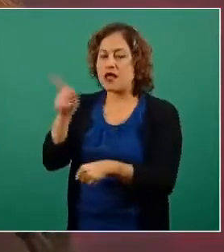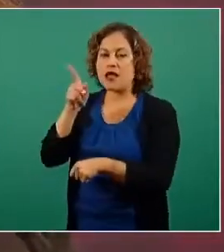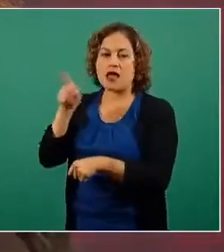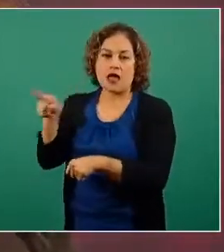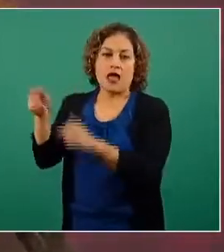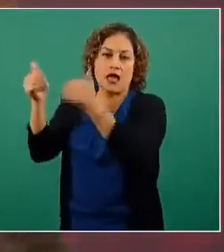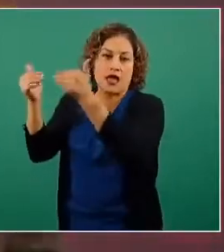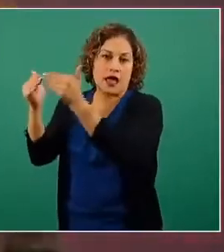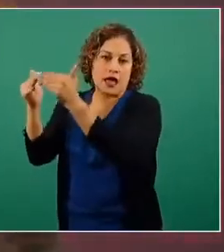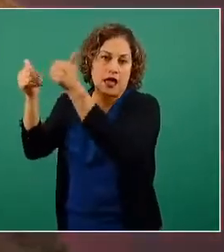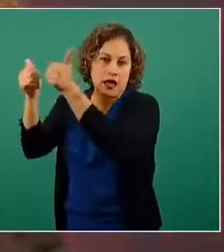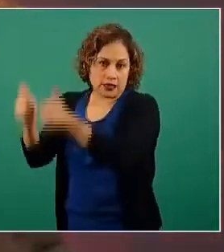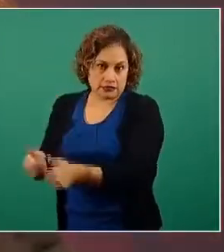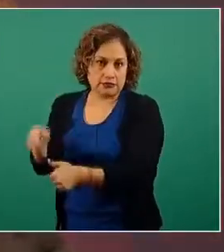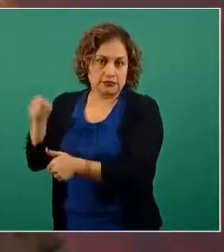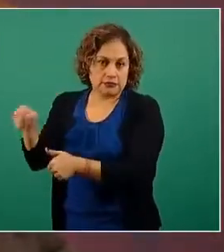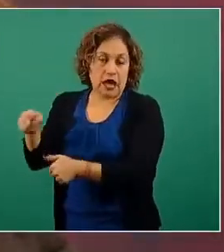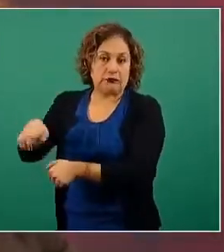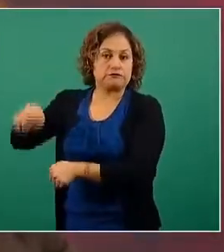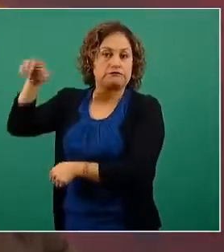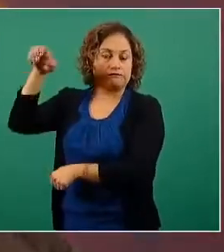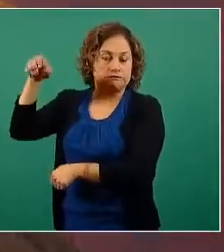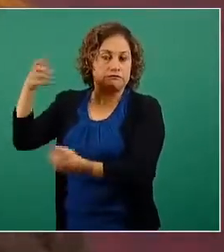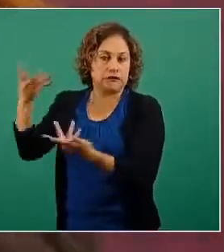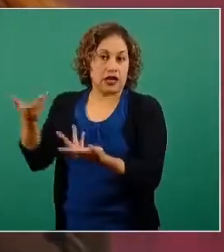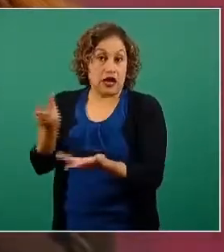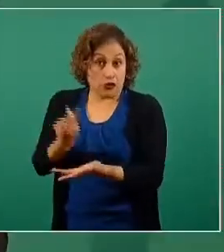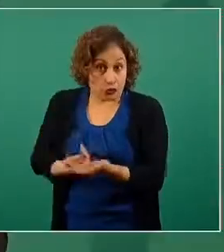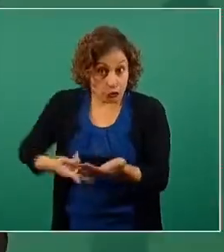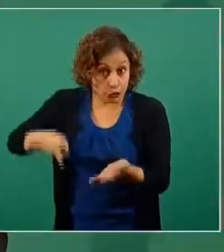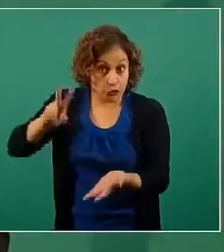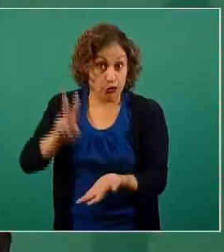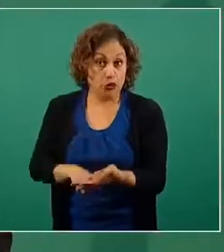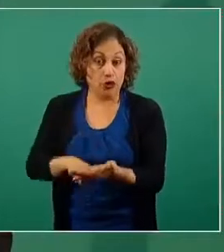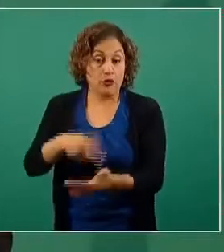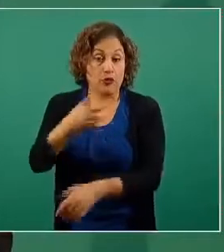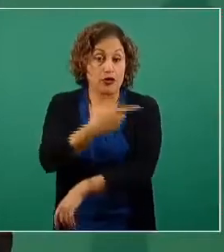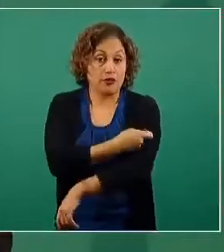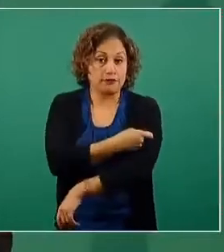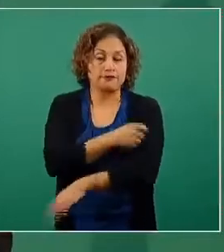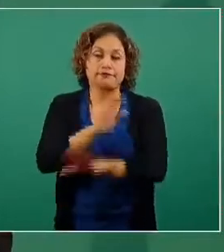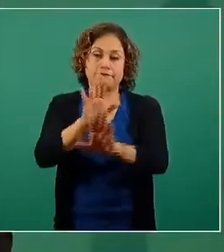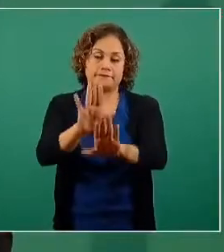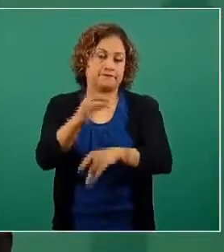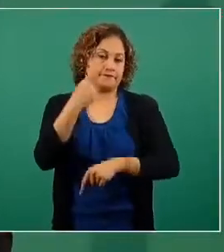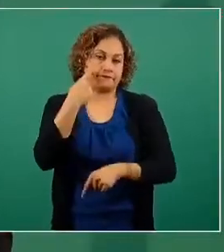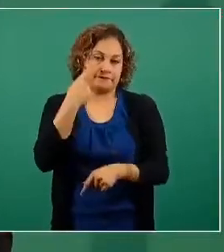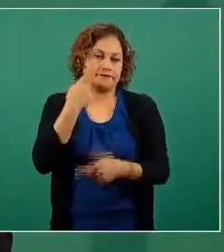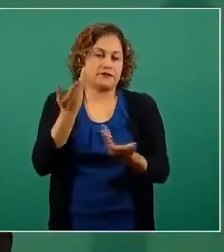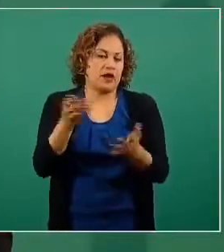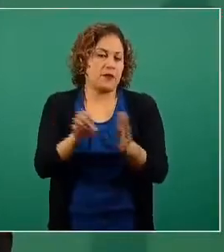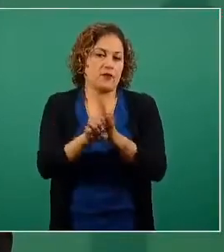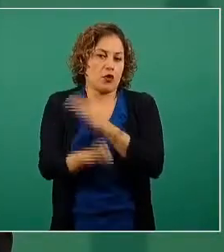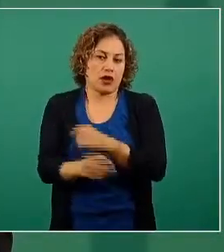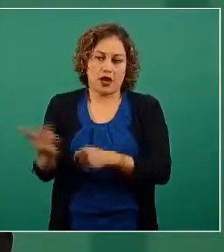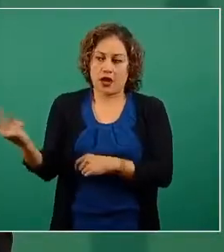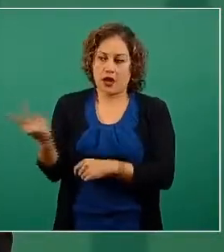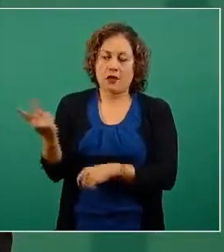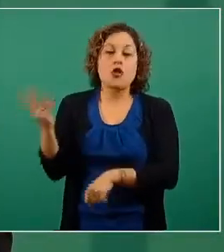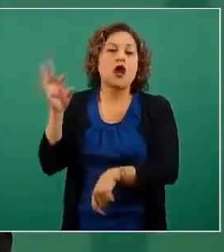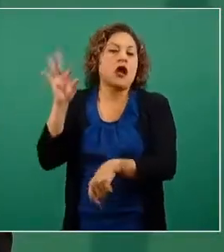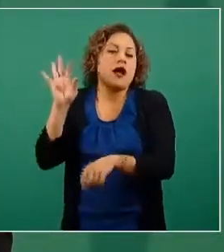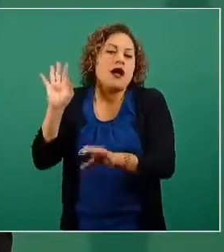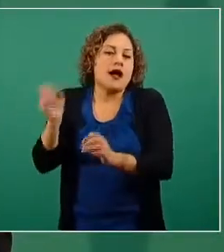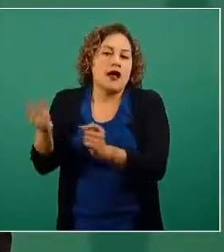ellos todavía se encuentran activos, eso no lo sé. Si ya no se encuentran activos, obviamente aunque sean médicos,